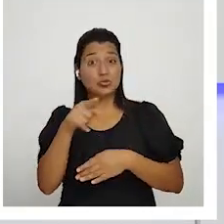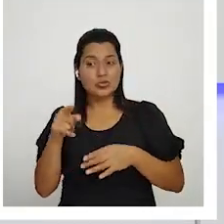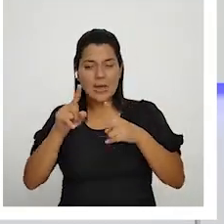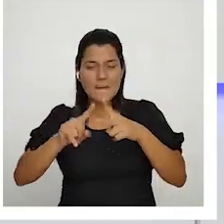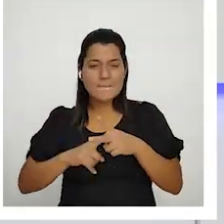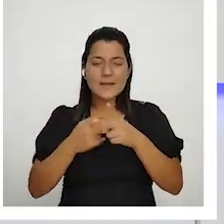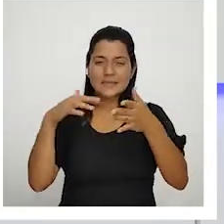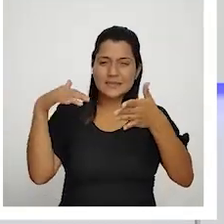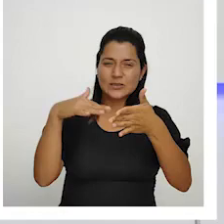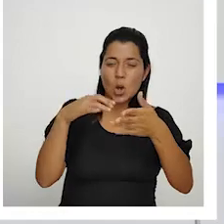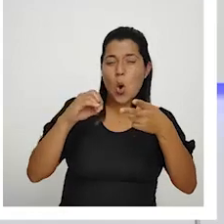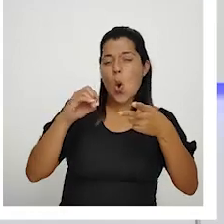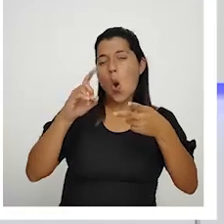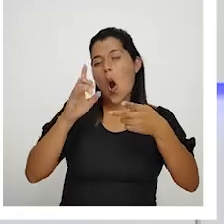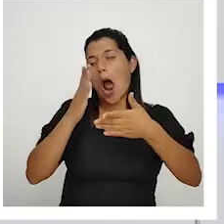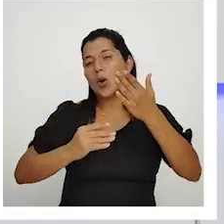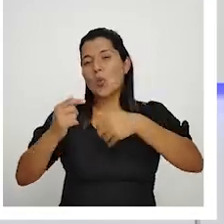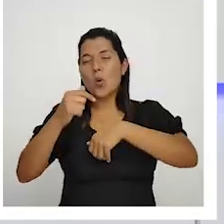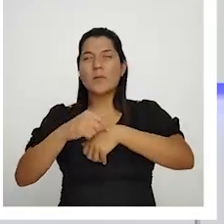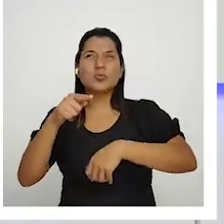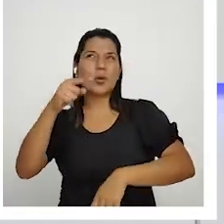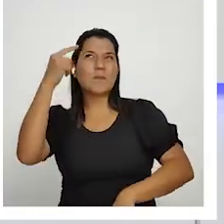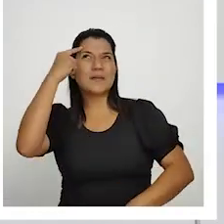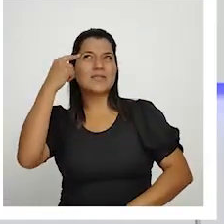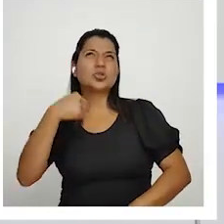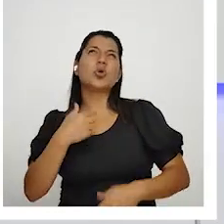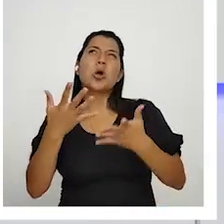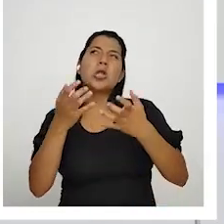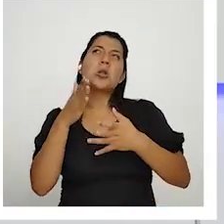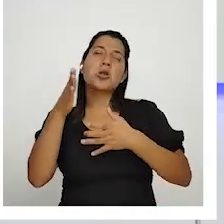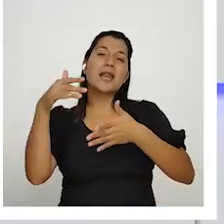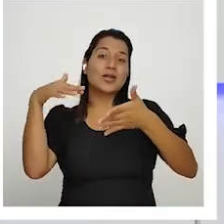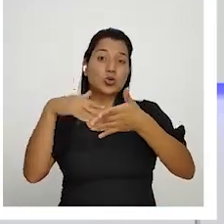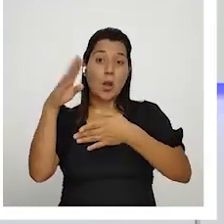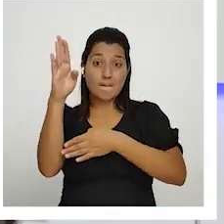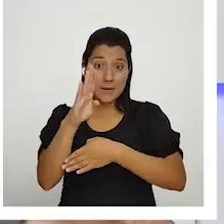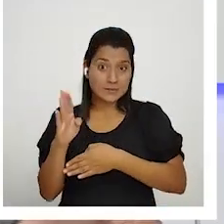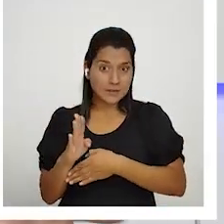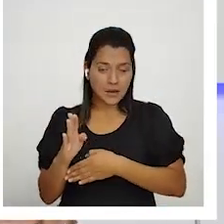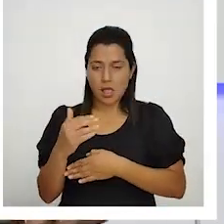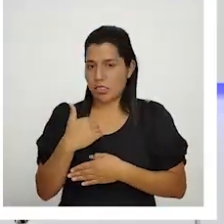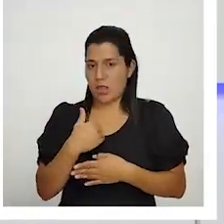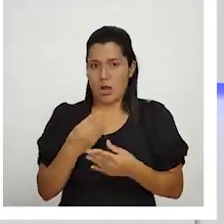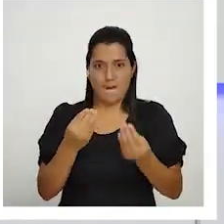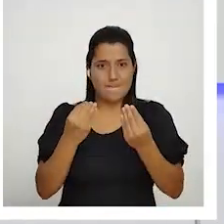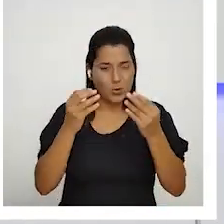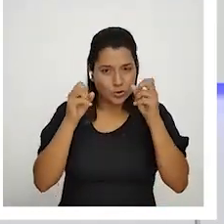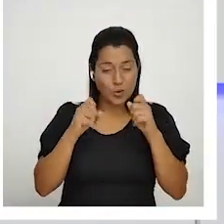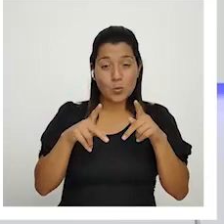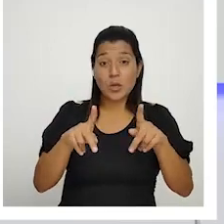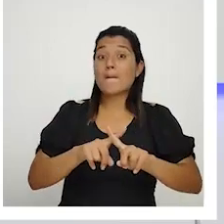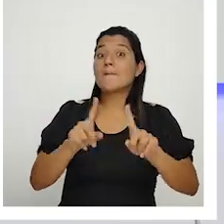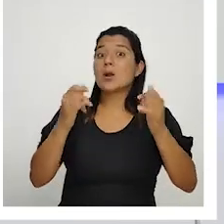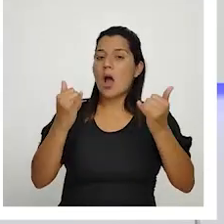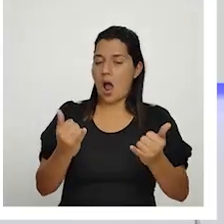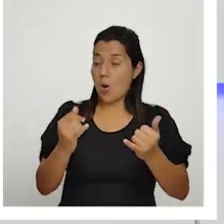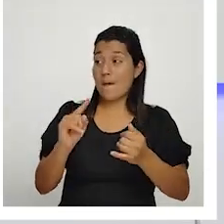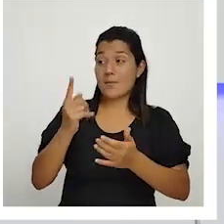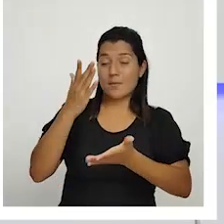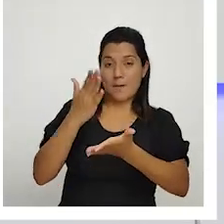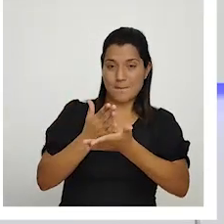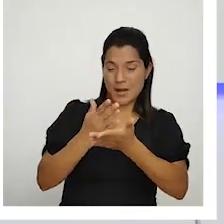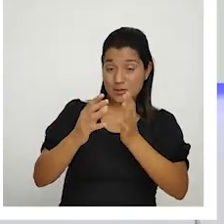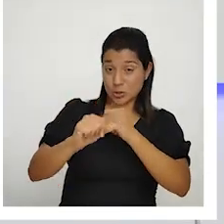estudiar o en algún momento dice, a mí me gustaría ir a estudiar a Brasil, por ejemplo, tiene muchísimas oportunidades, pero vamos a ir, Catherine, a nuestra primera